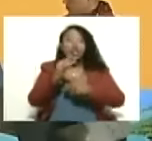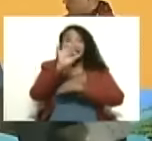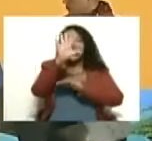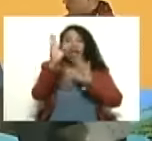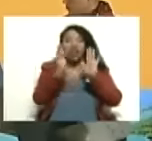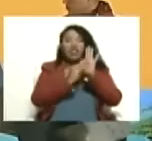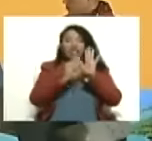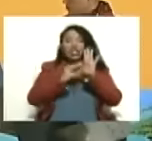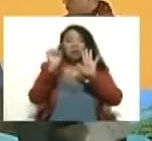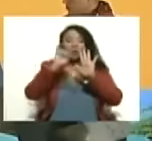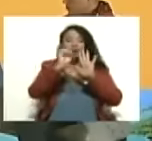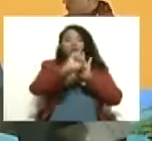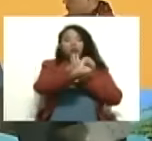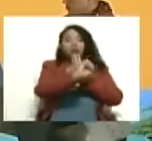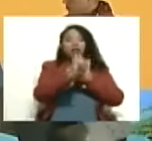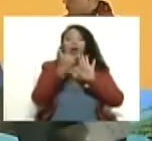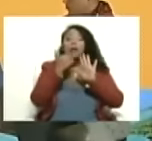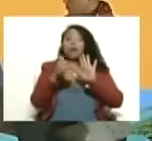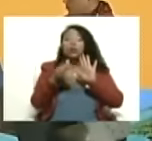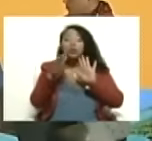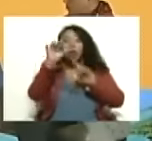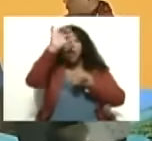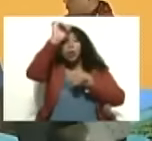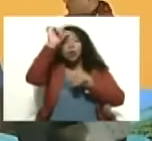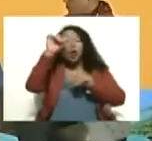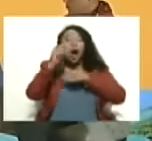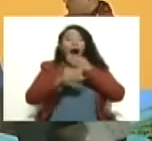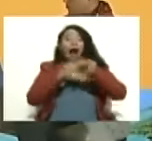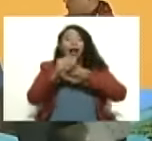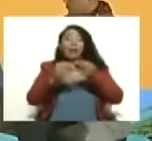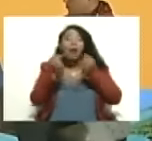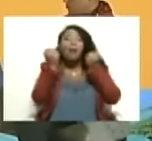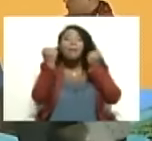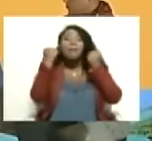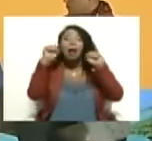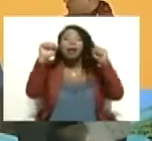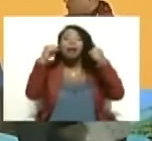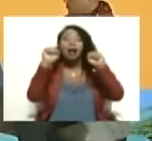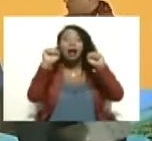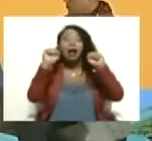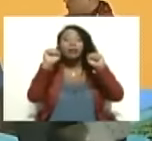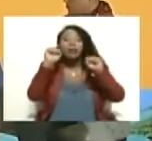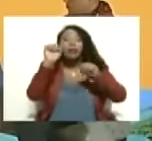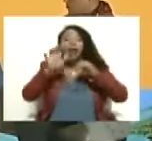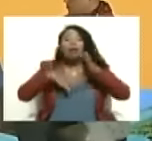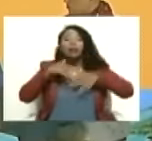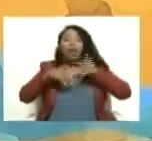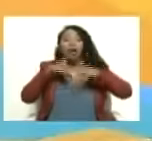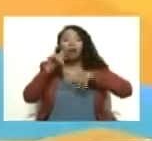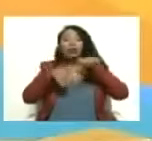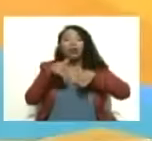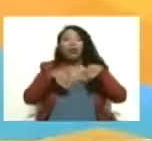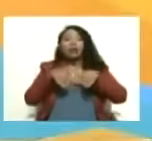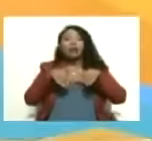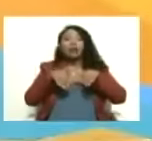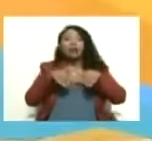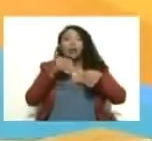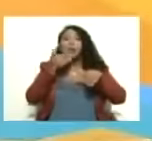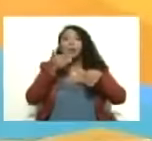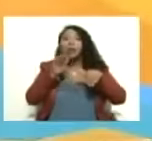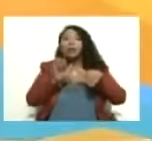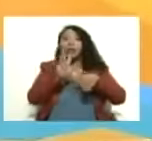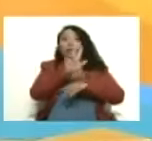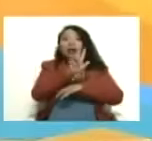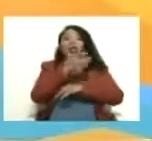sí Y este domingo tenemos el simulacro del acto electoral de El próximo